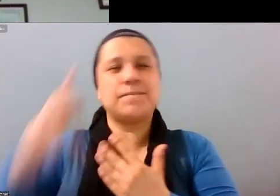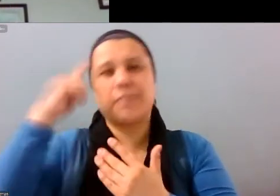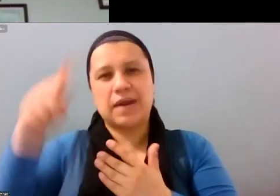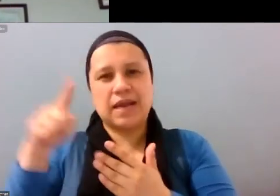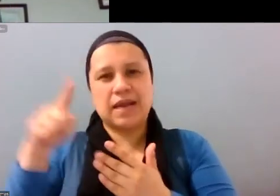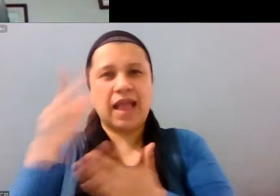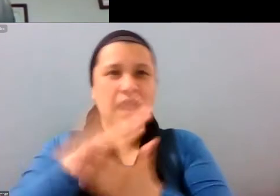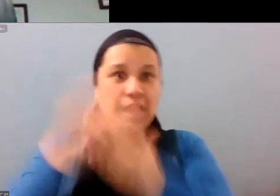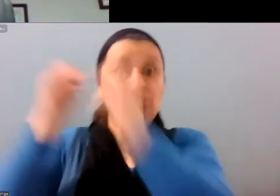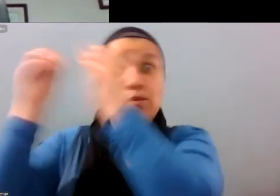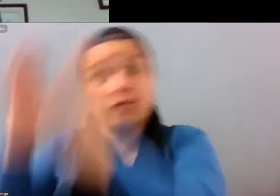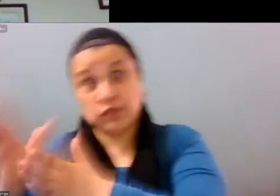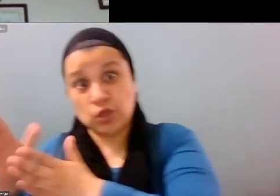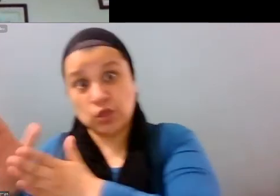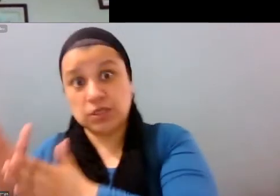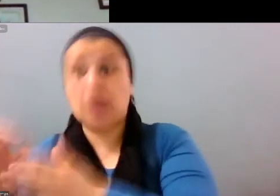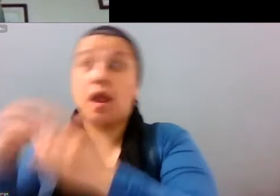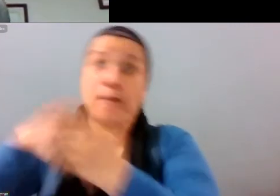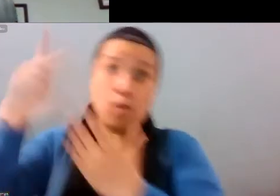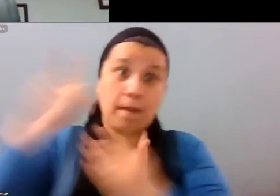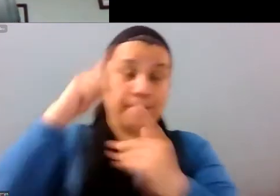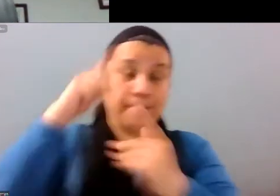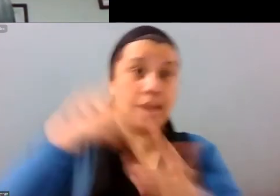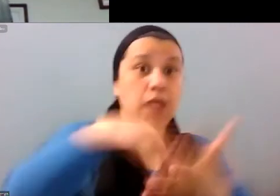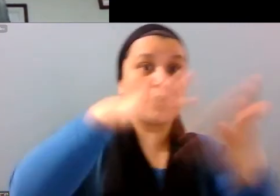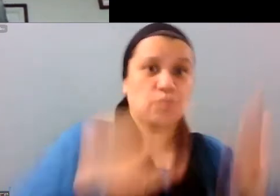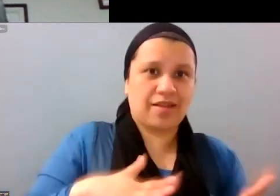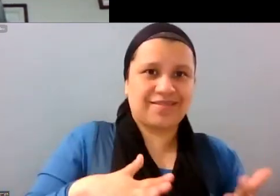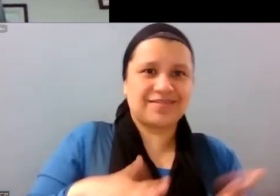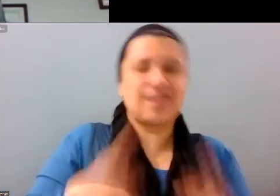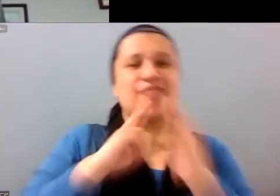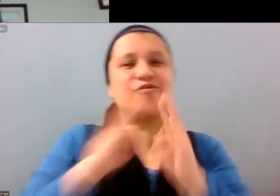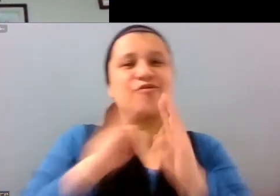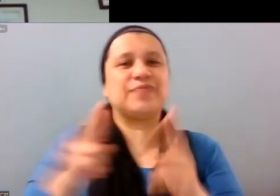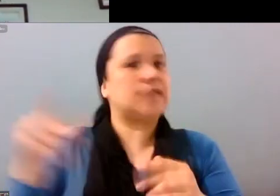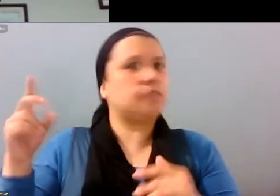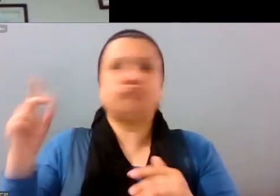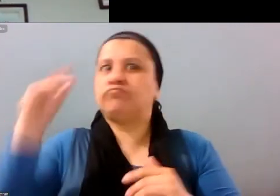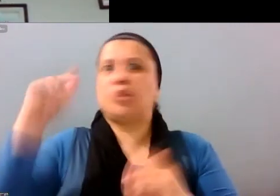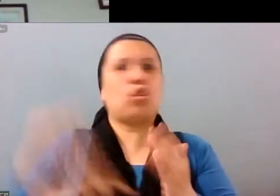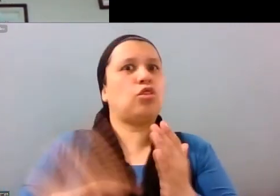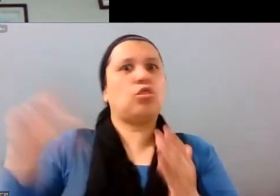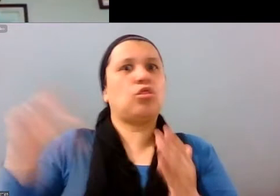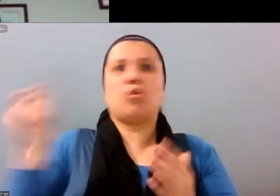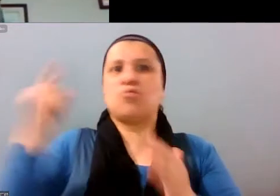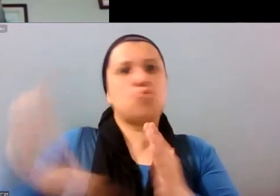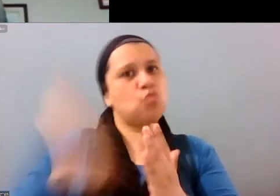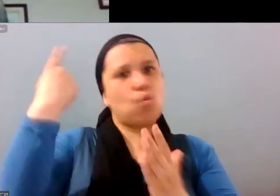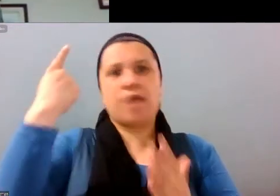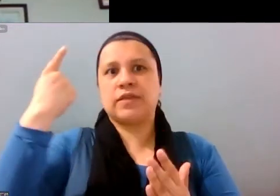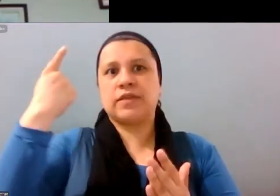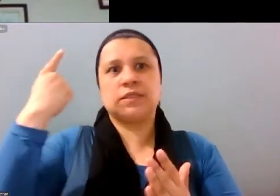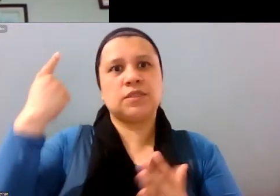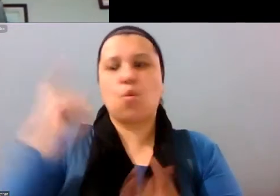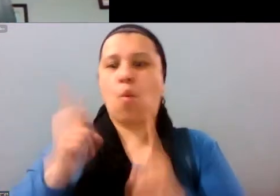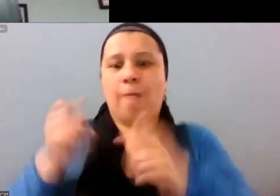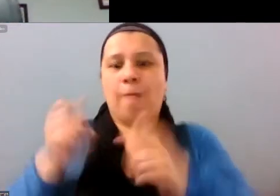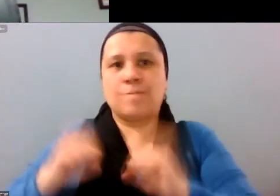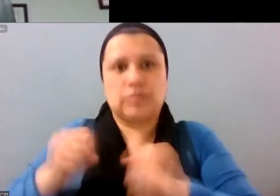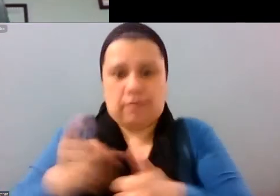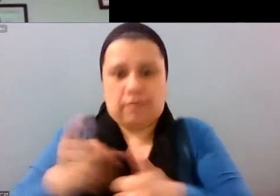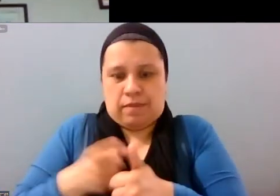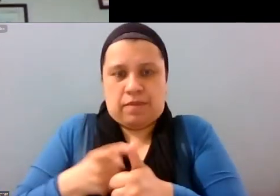y otros a estudiantes ya fue la respuesta casi que inmediata de acuerdo con las posibilidades luego viene el programa como